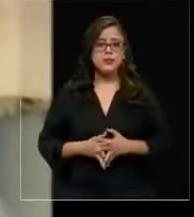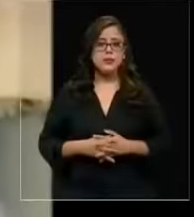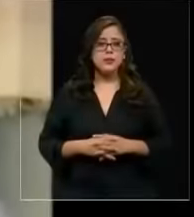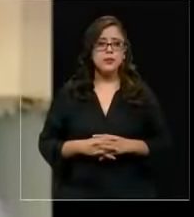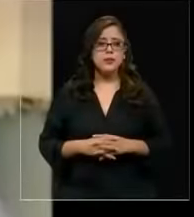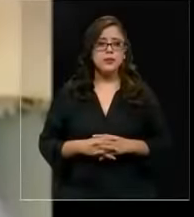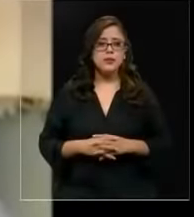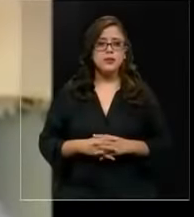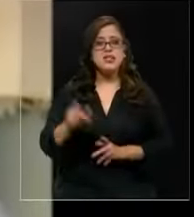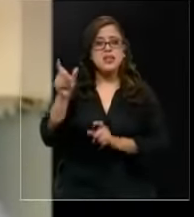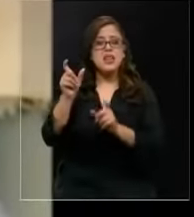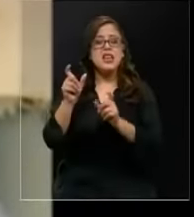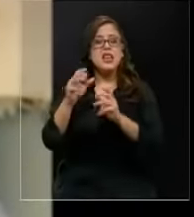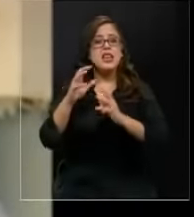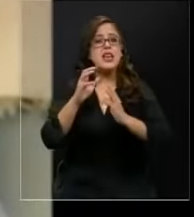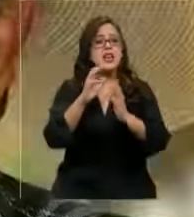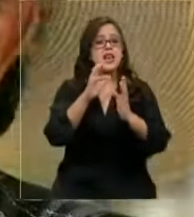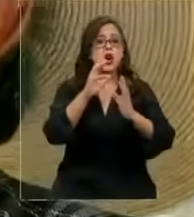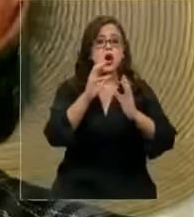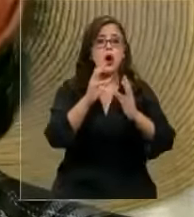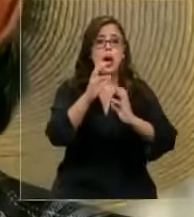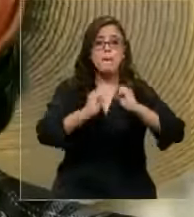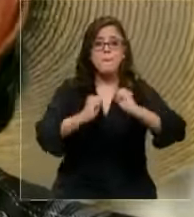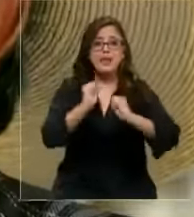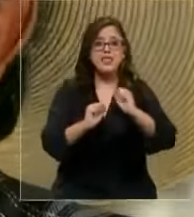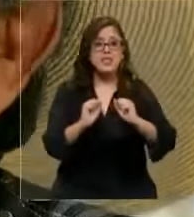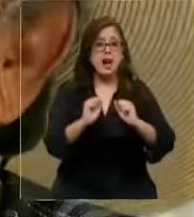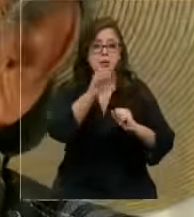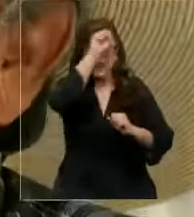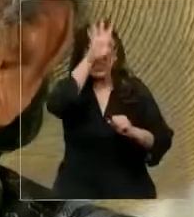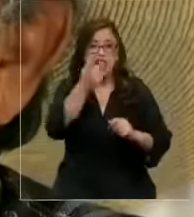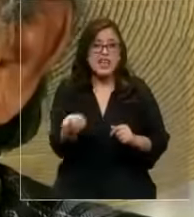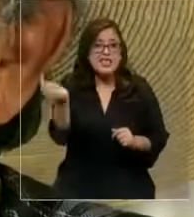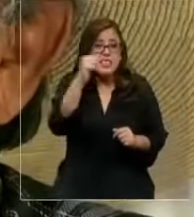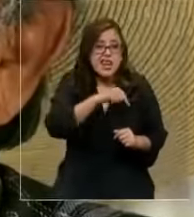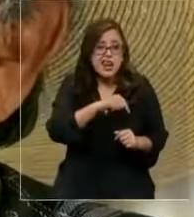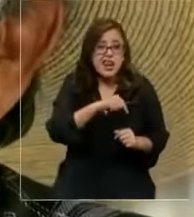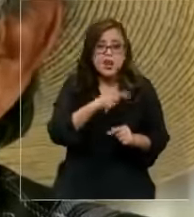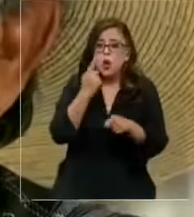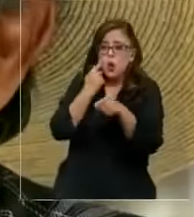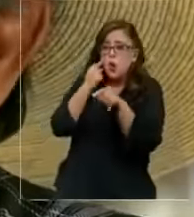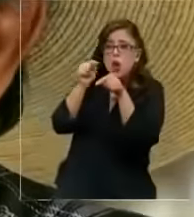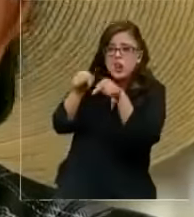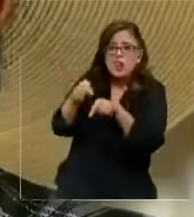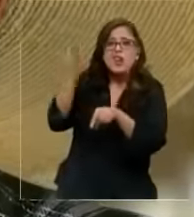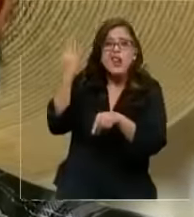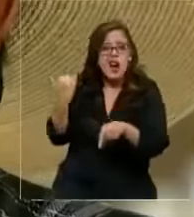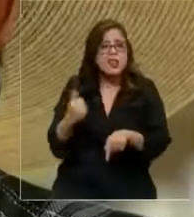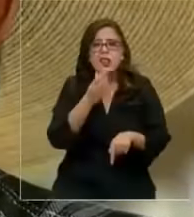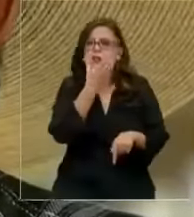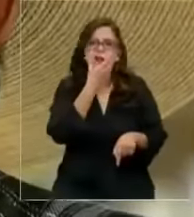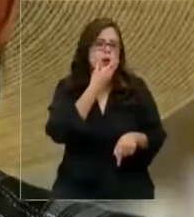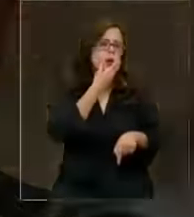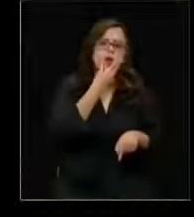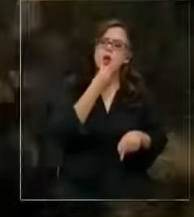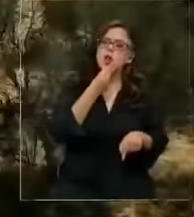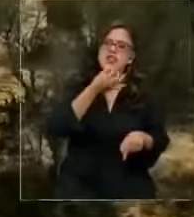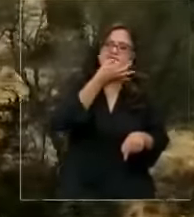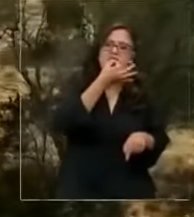Si las mineras llegan a la zona... Estos valles eran muy lindos, estos campos verdecitos. Era la cosa más